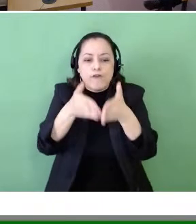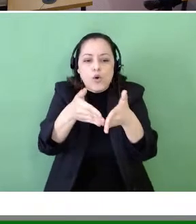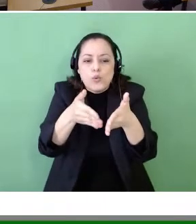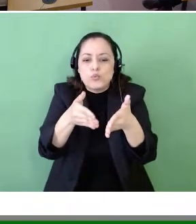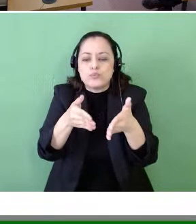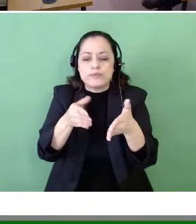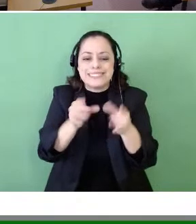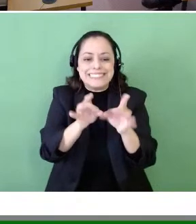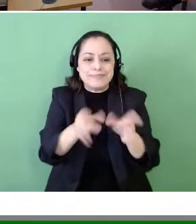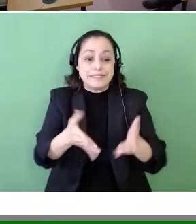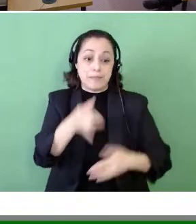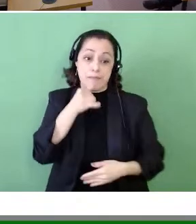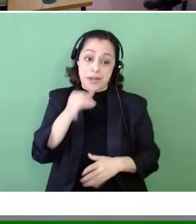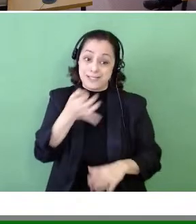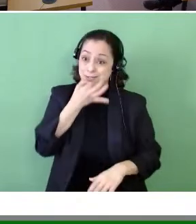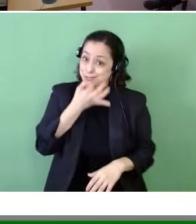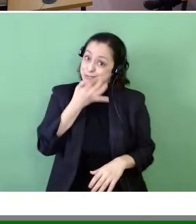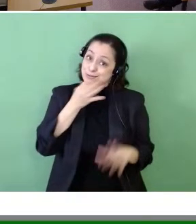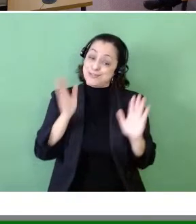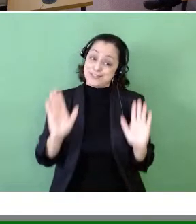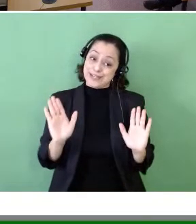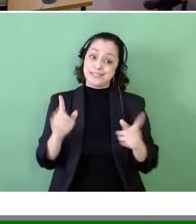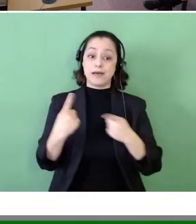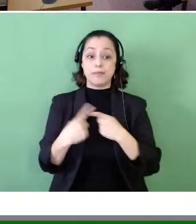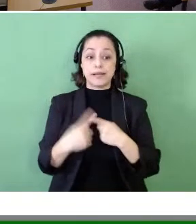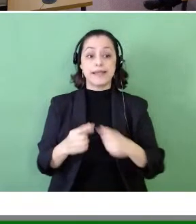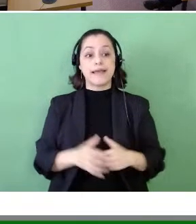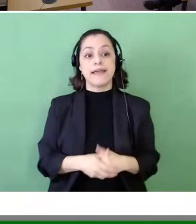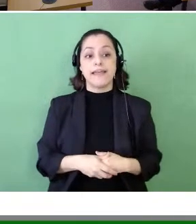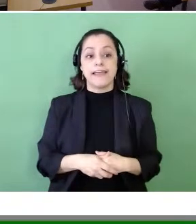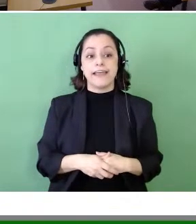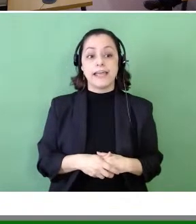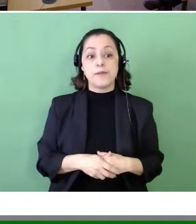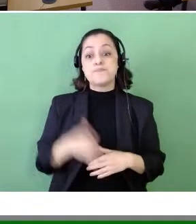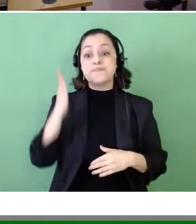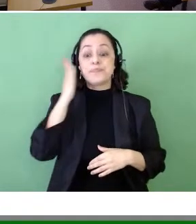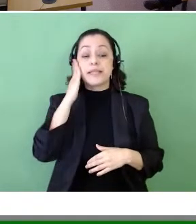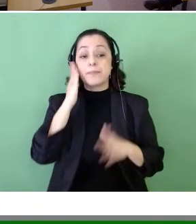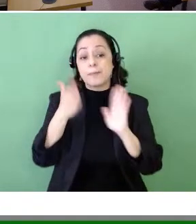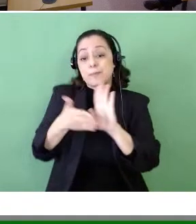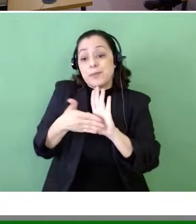como una sugerencia, porque tenemos así como una propuesta que